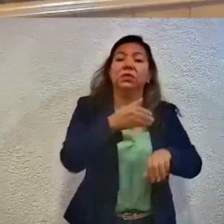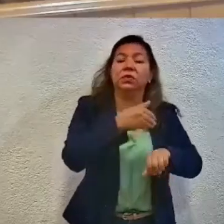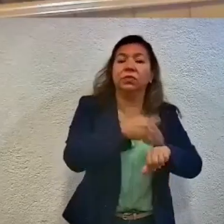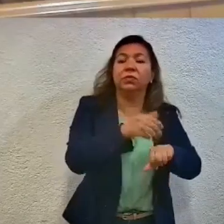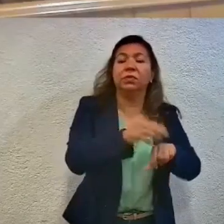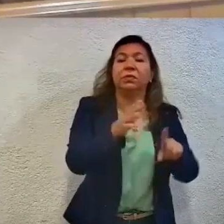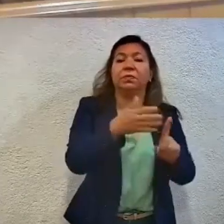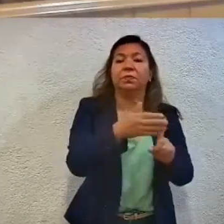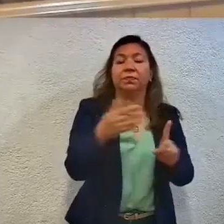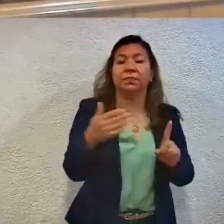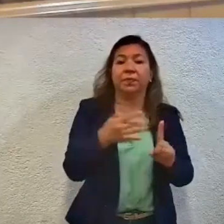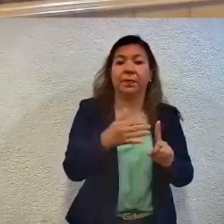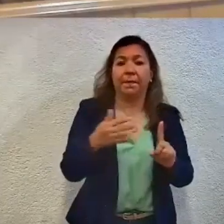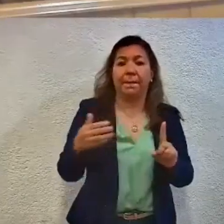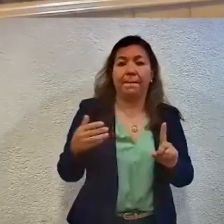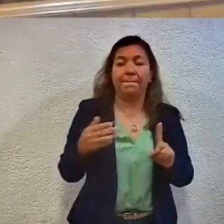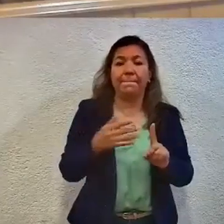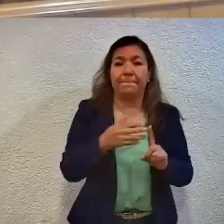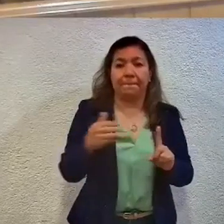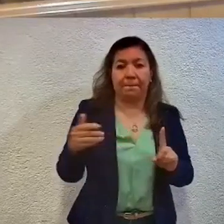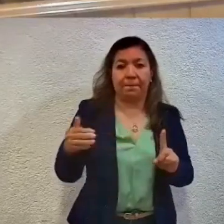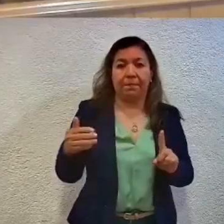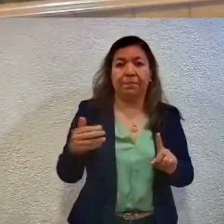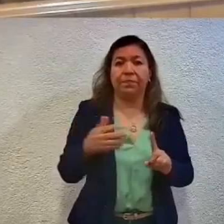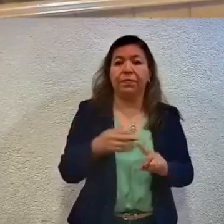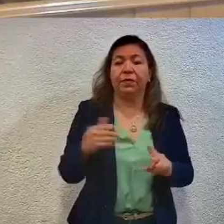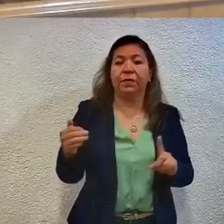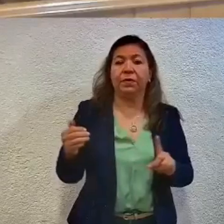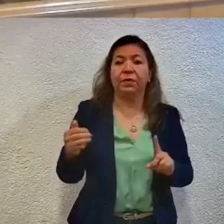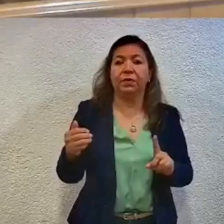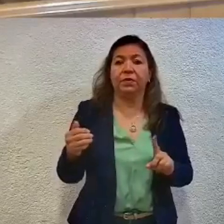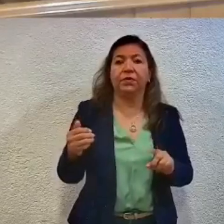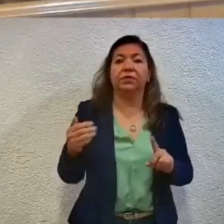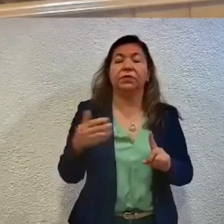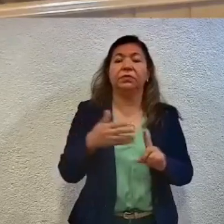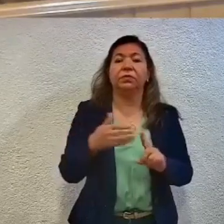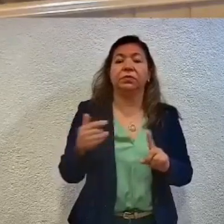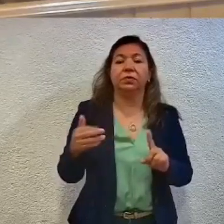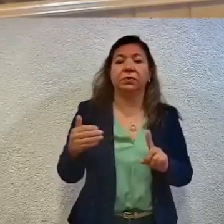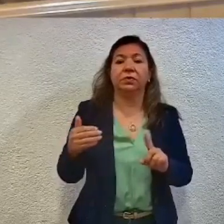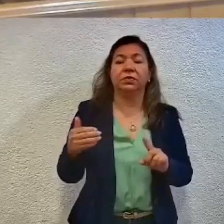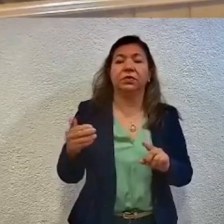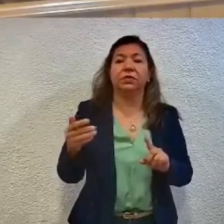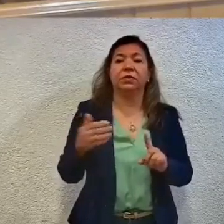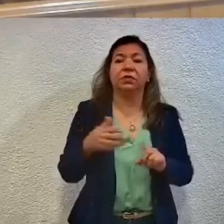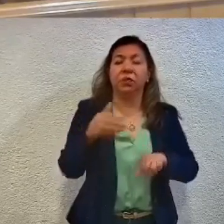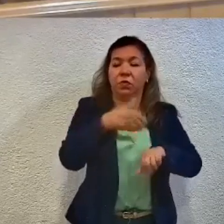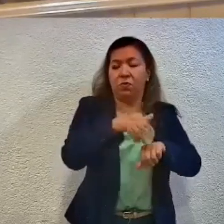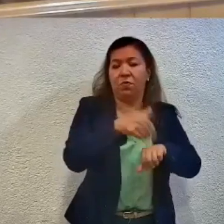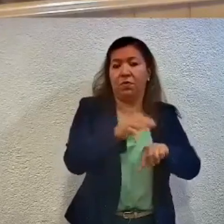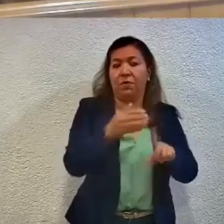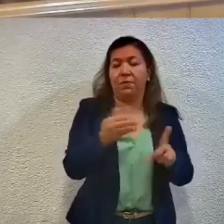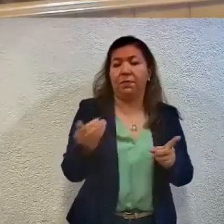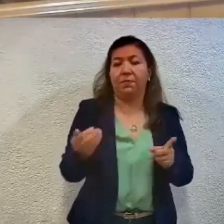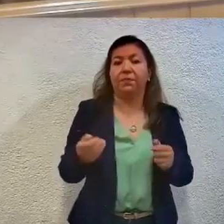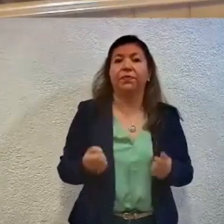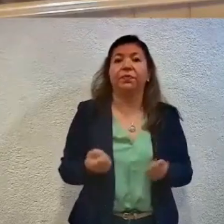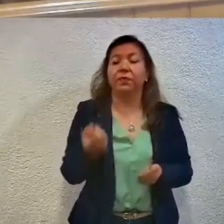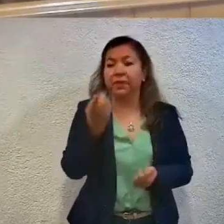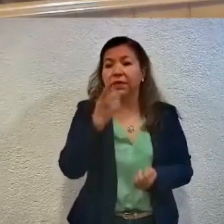TEE/GEC, 212, 2024, y TEE/GEC, 213,